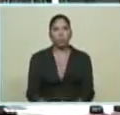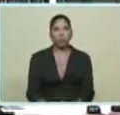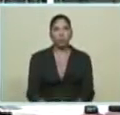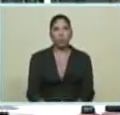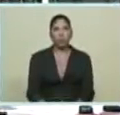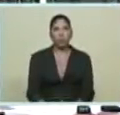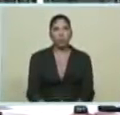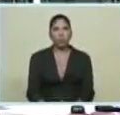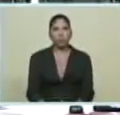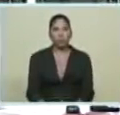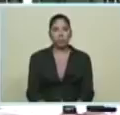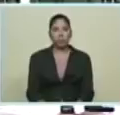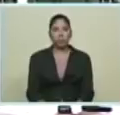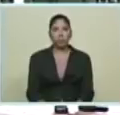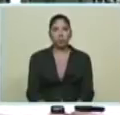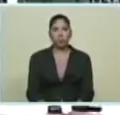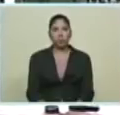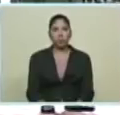Fuerza armada del pueblo.